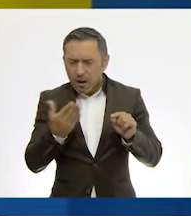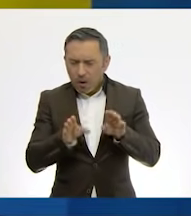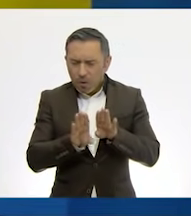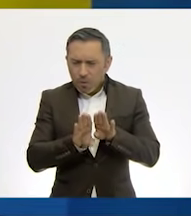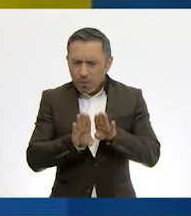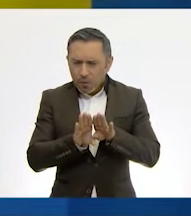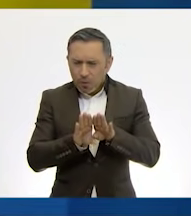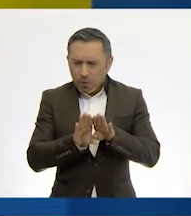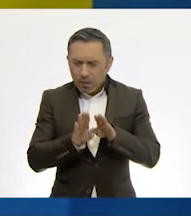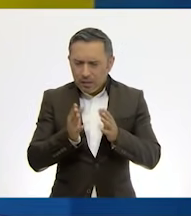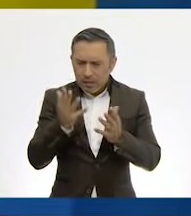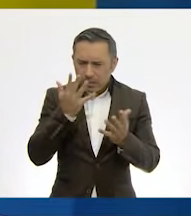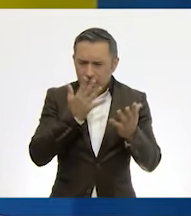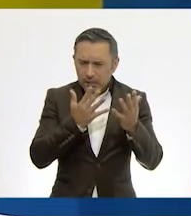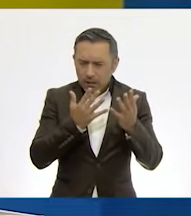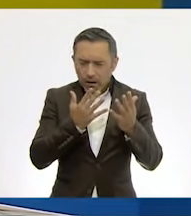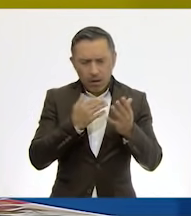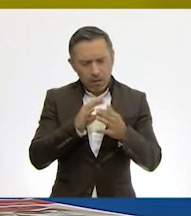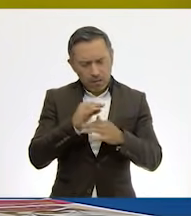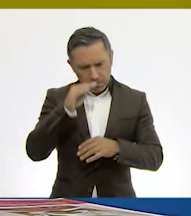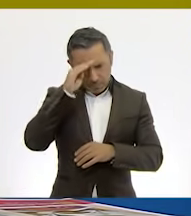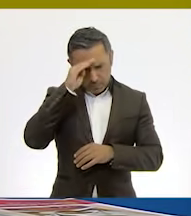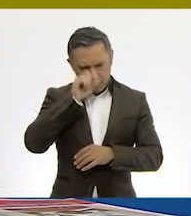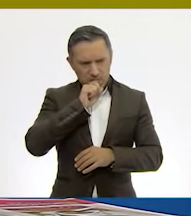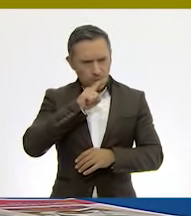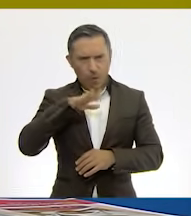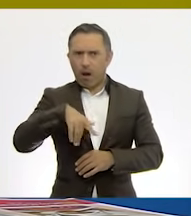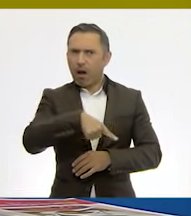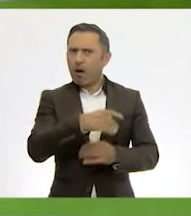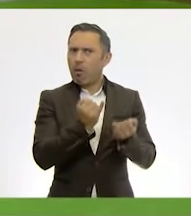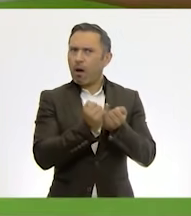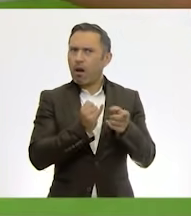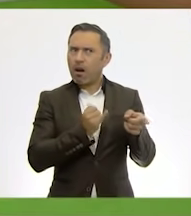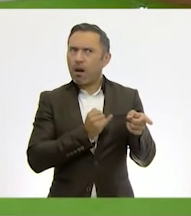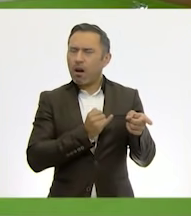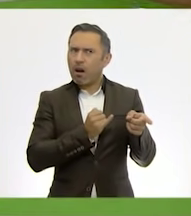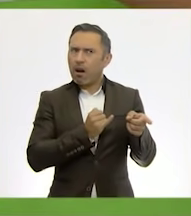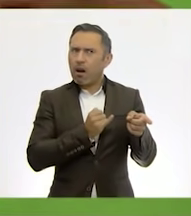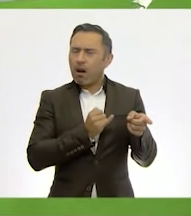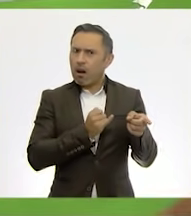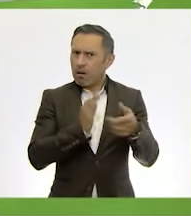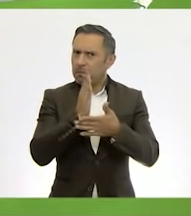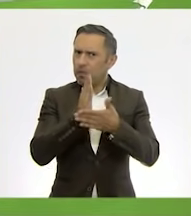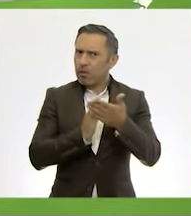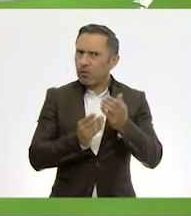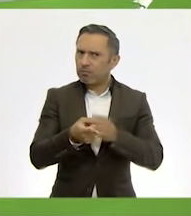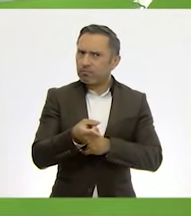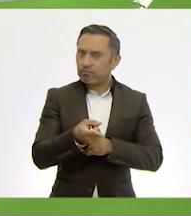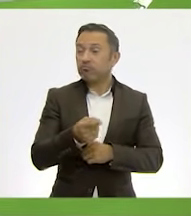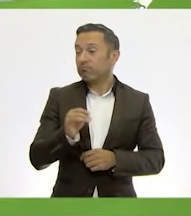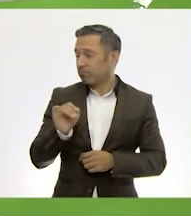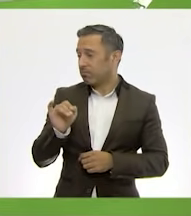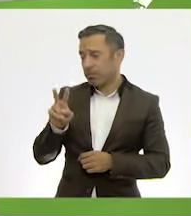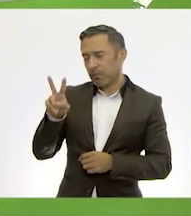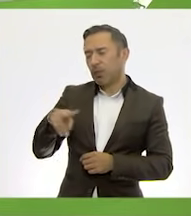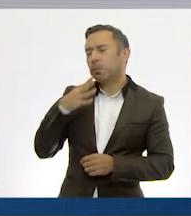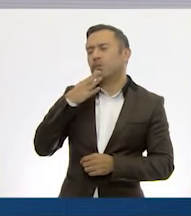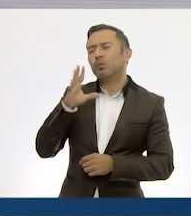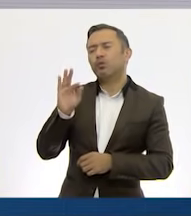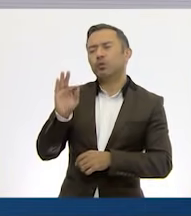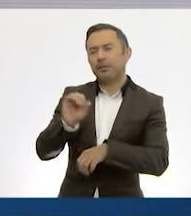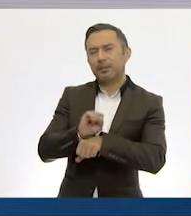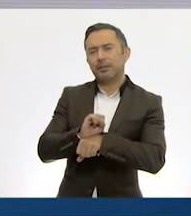diciendo, pues ya sacamos una igual que decía aquí un medio. Sí, la verdad es que es muy sencillo, María. Sí.